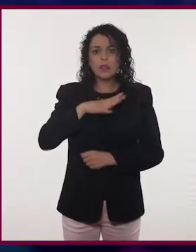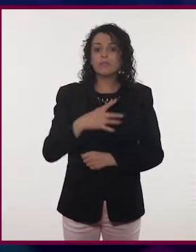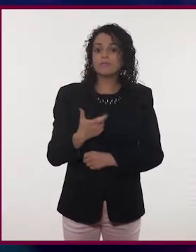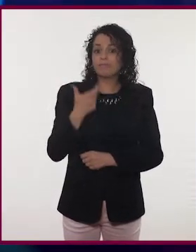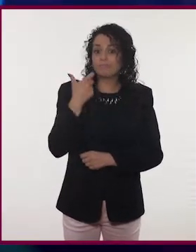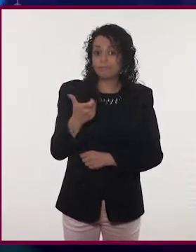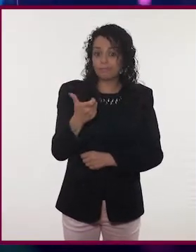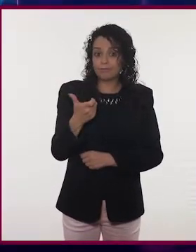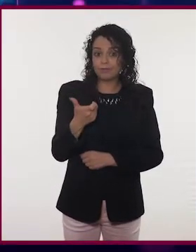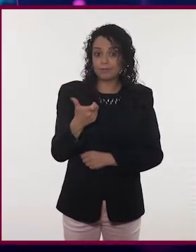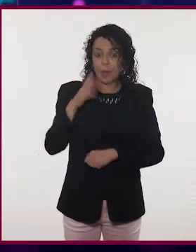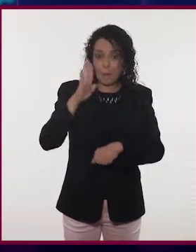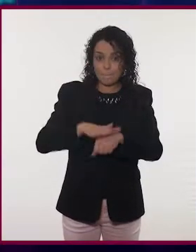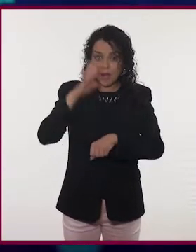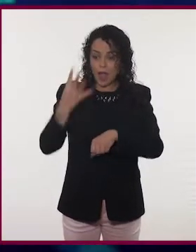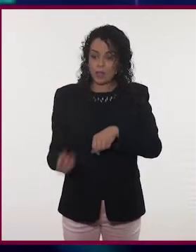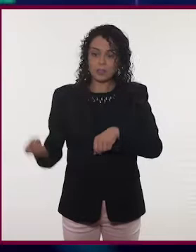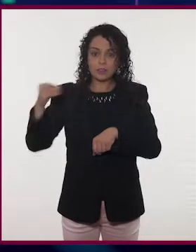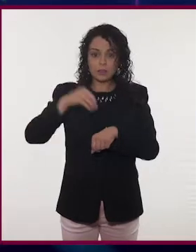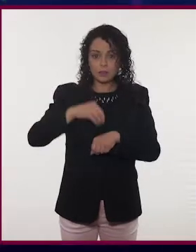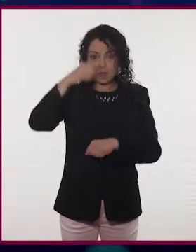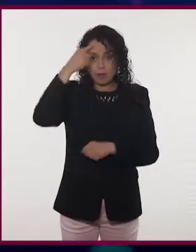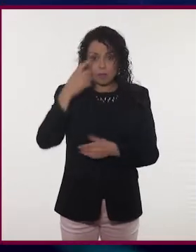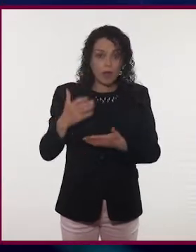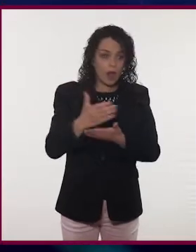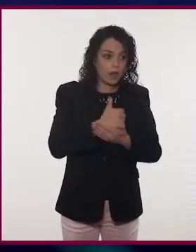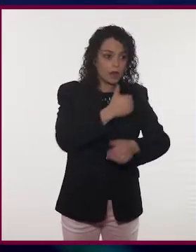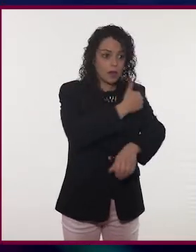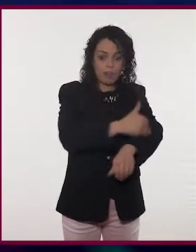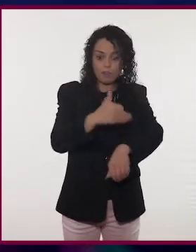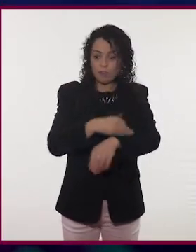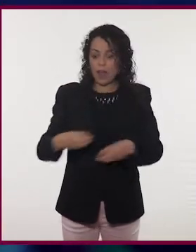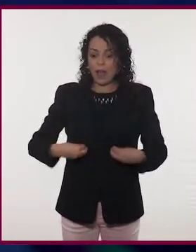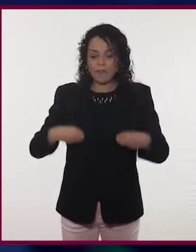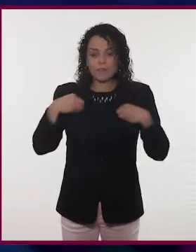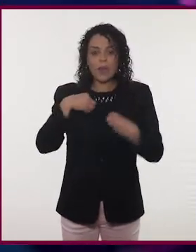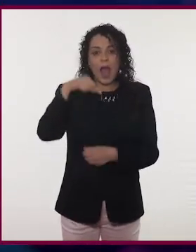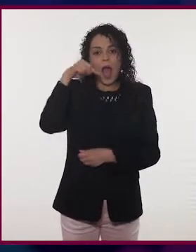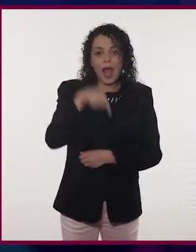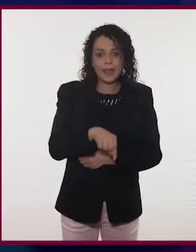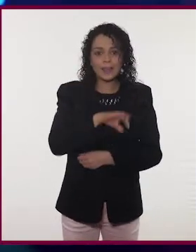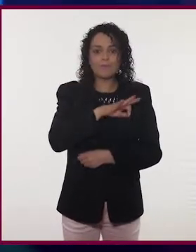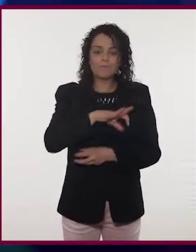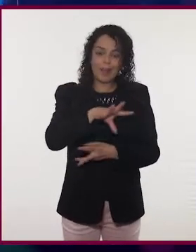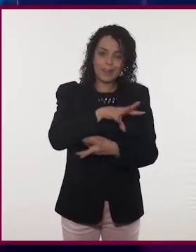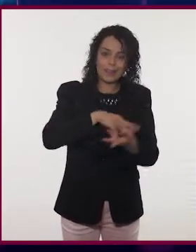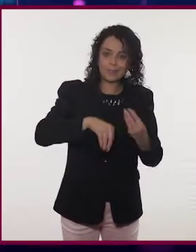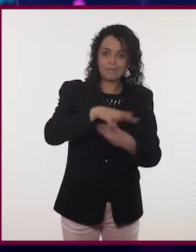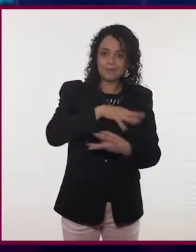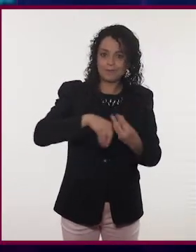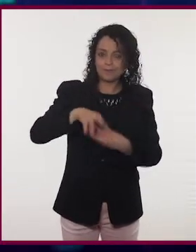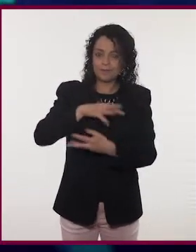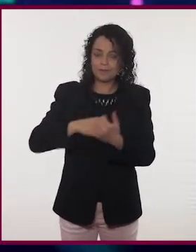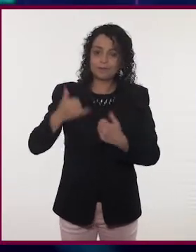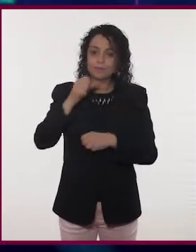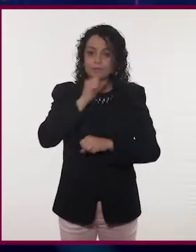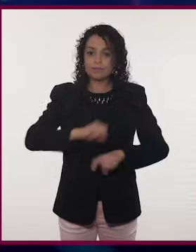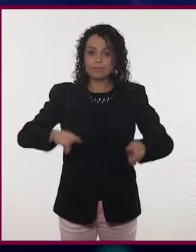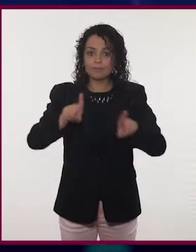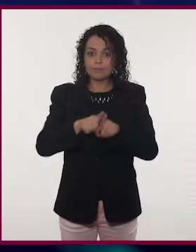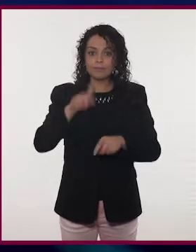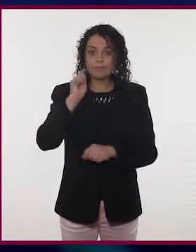un ingreso complementario para las familias que viven aquí, también para los